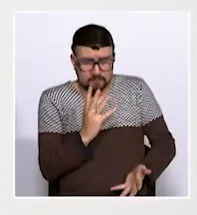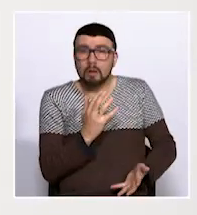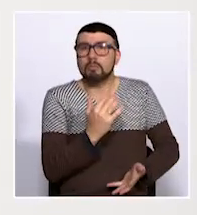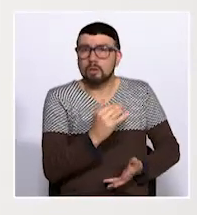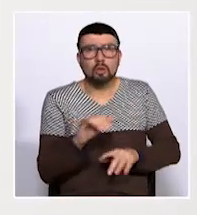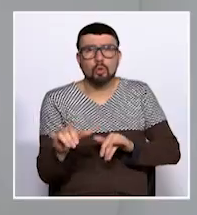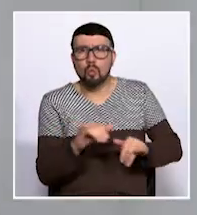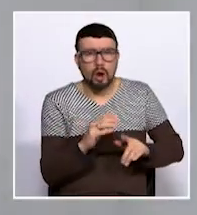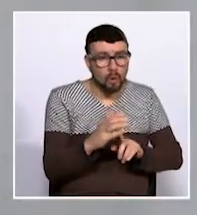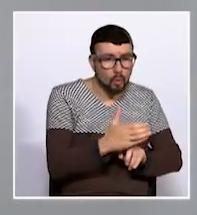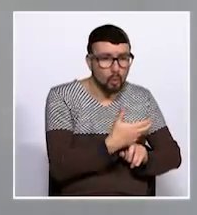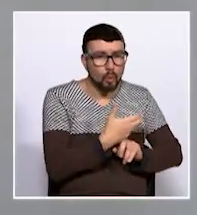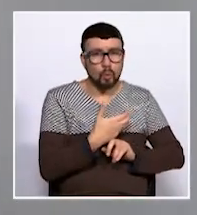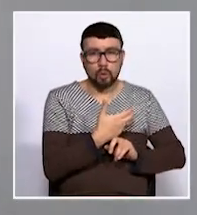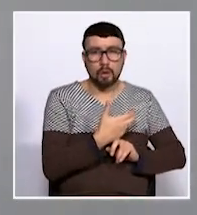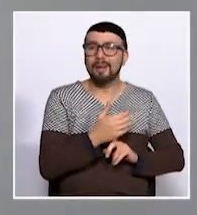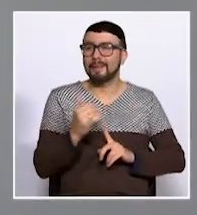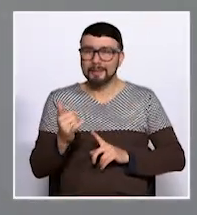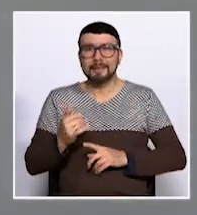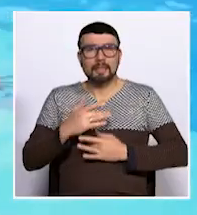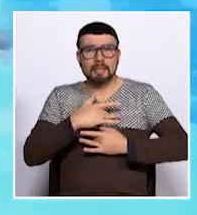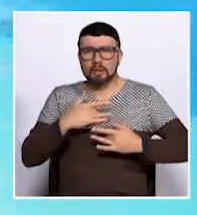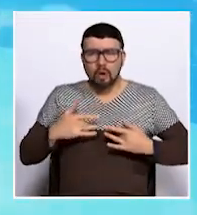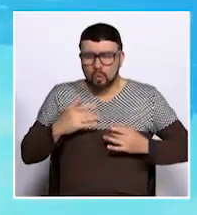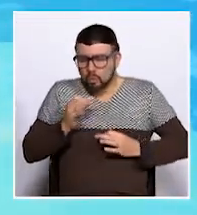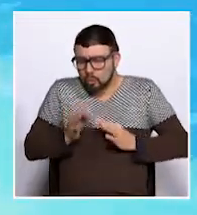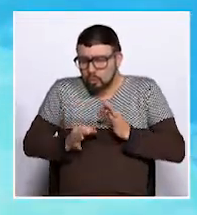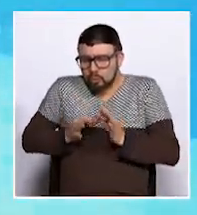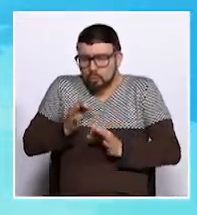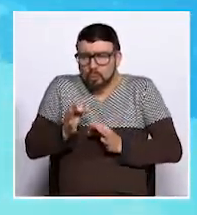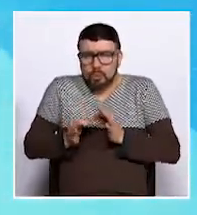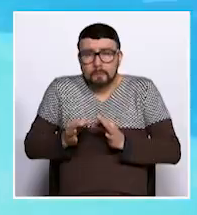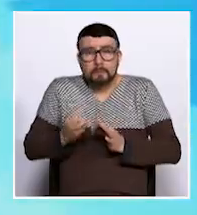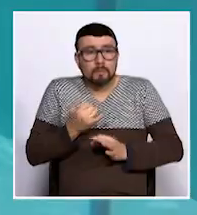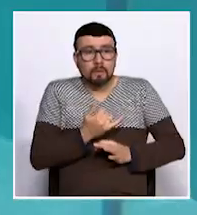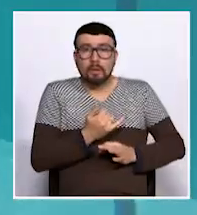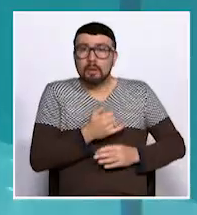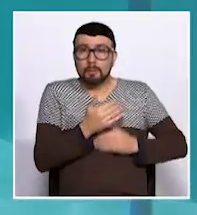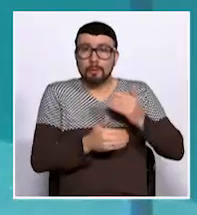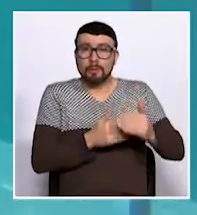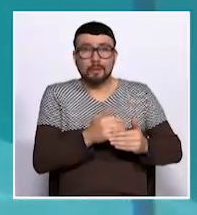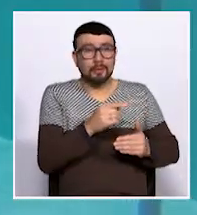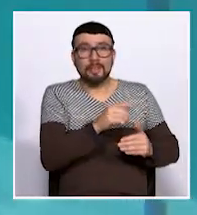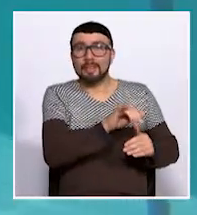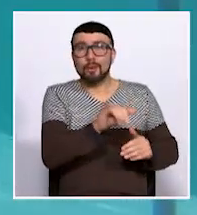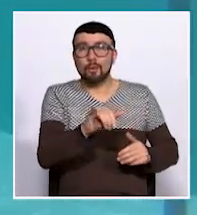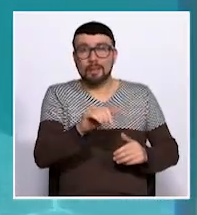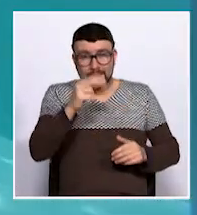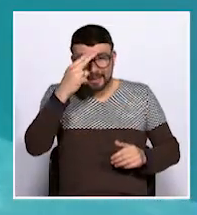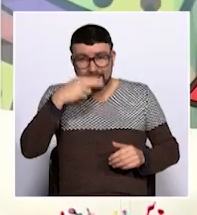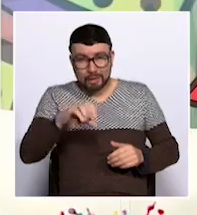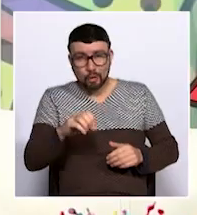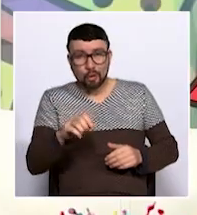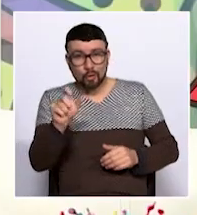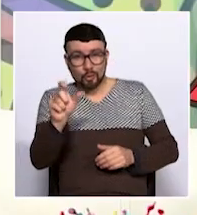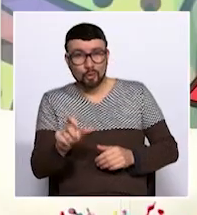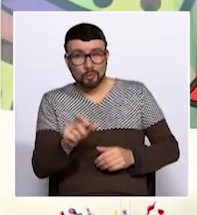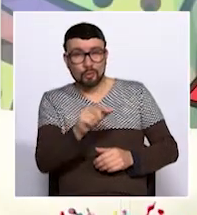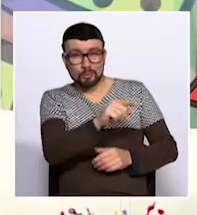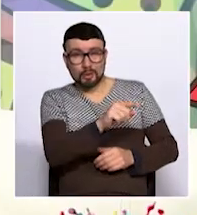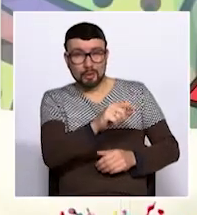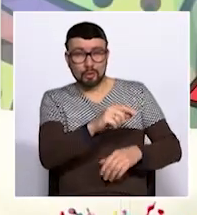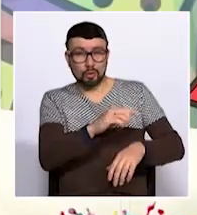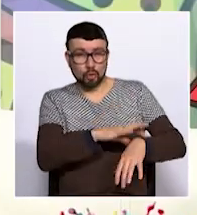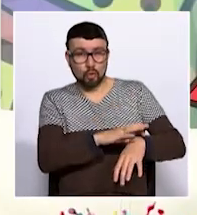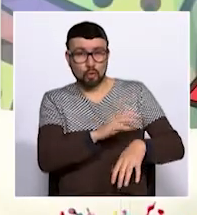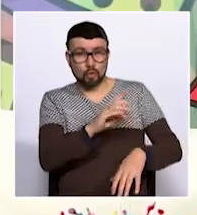llamamos salud es esos procesos que junto con el hijo del doctor Jorge Enrique Rojas, con Santiago,